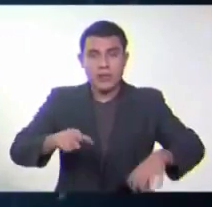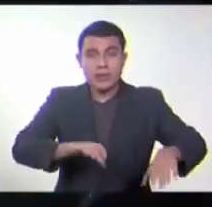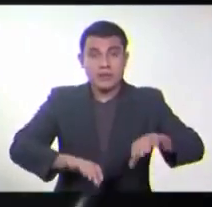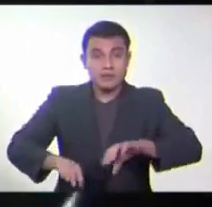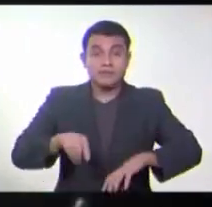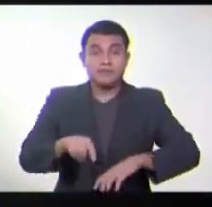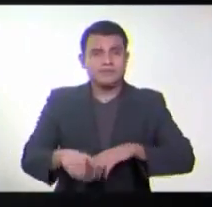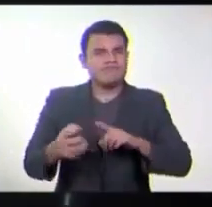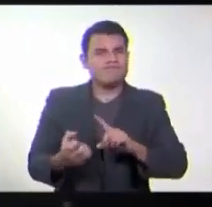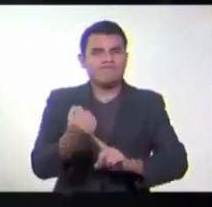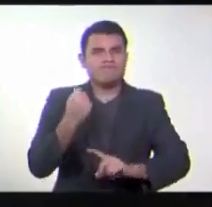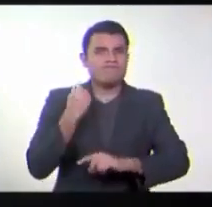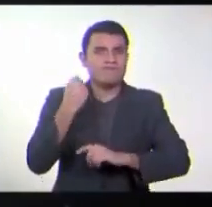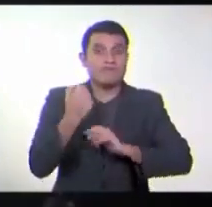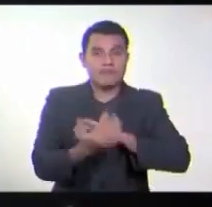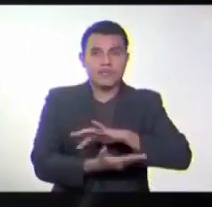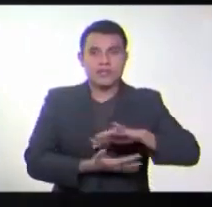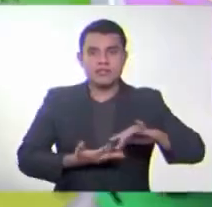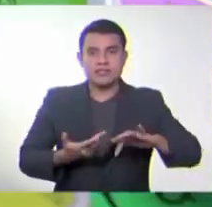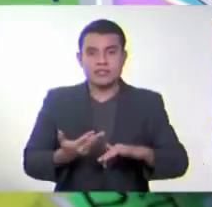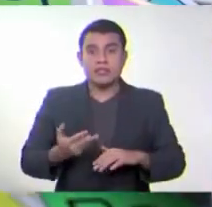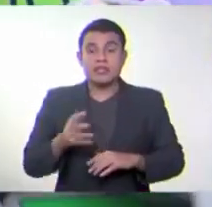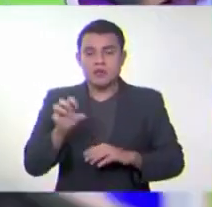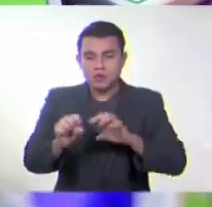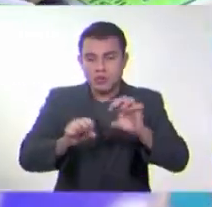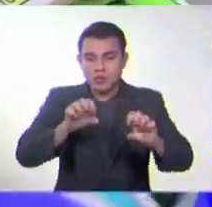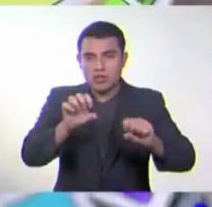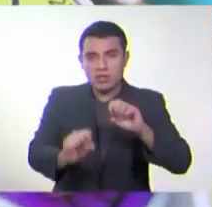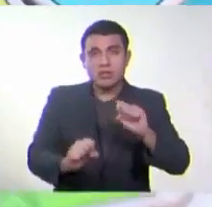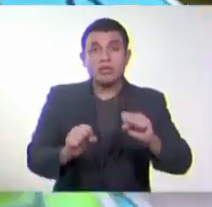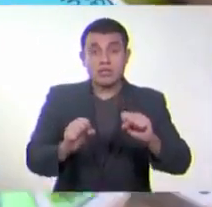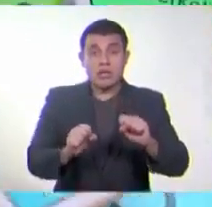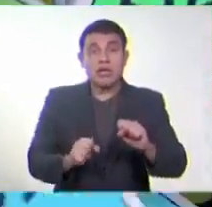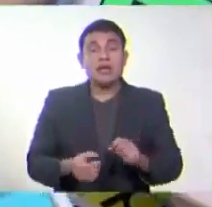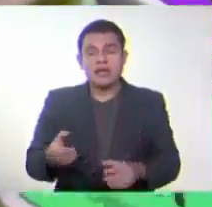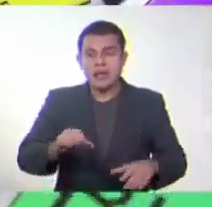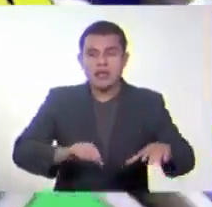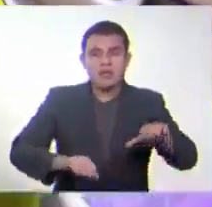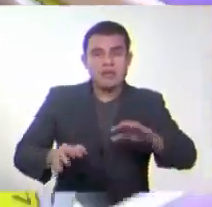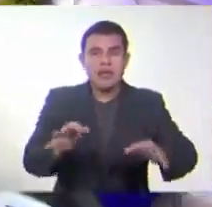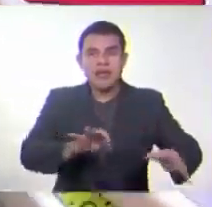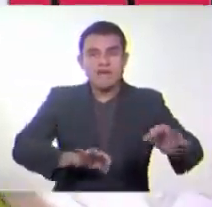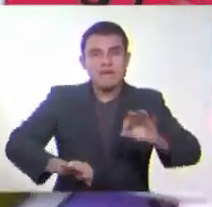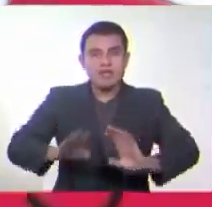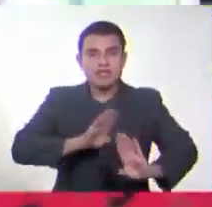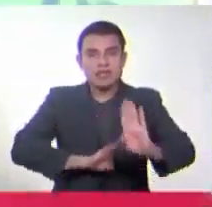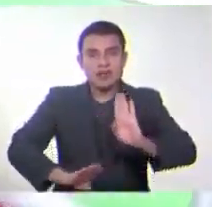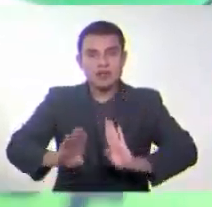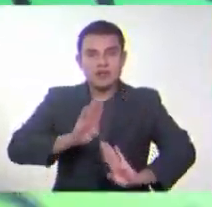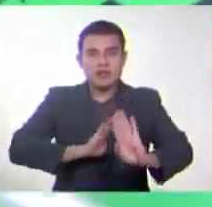más significativos de la ciencia, que captura la esencia de la química, la física y la biología.